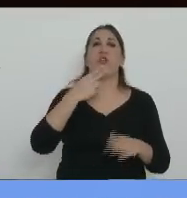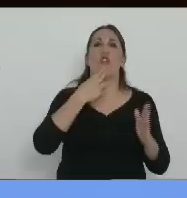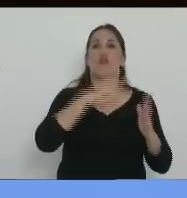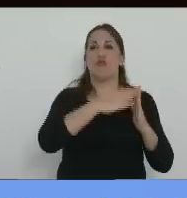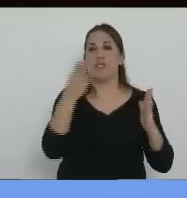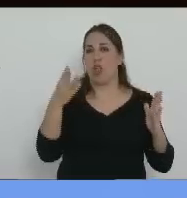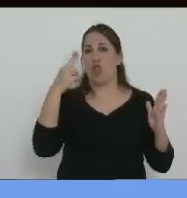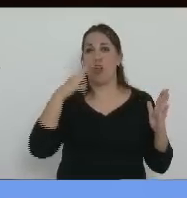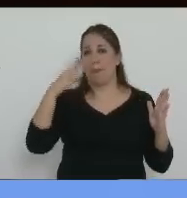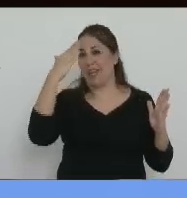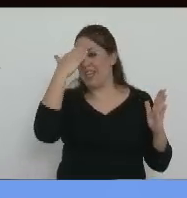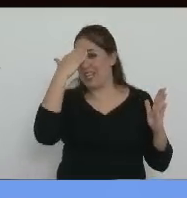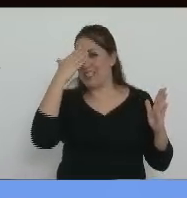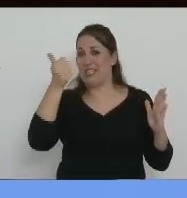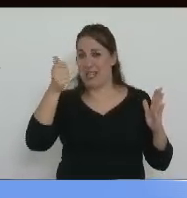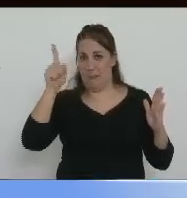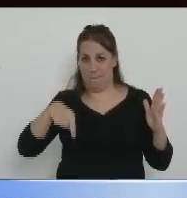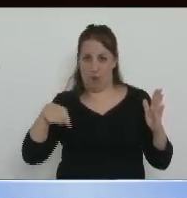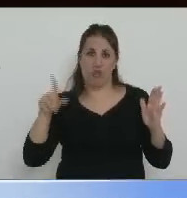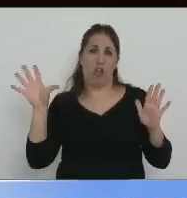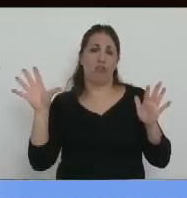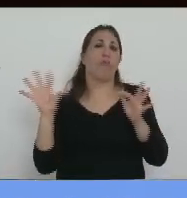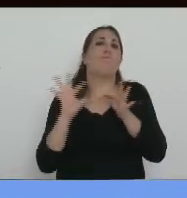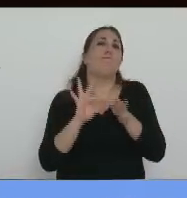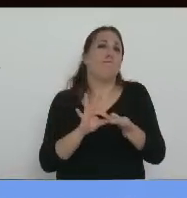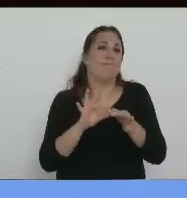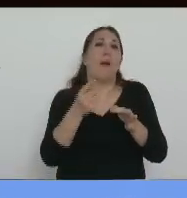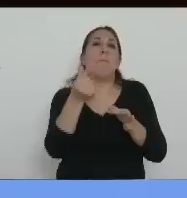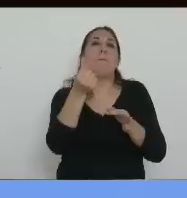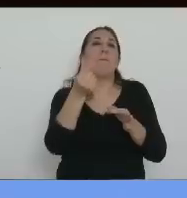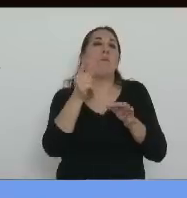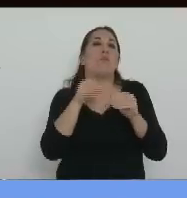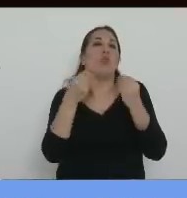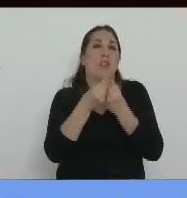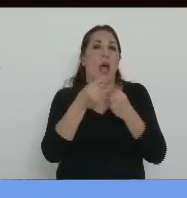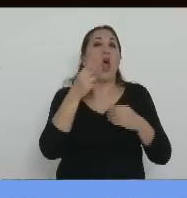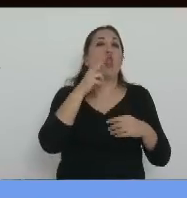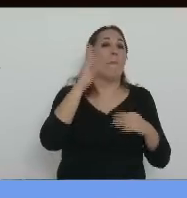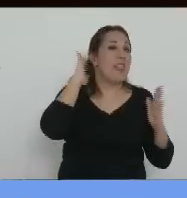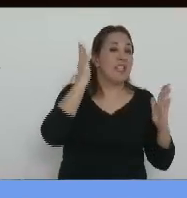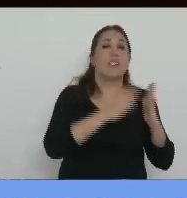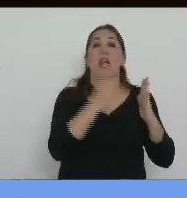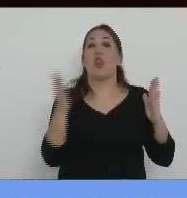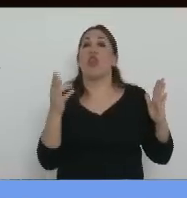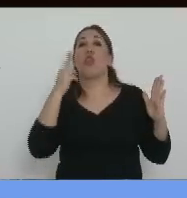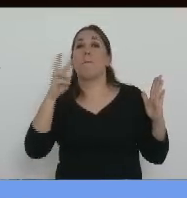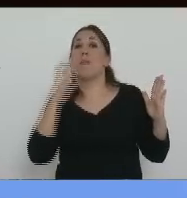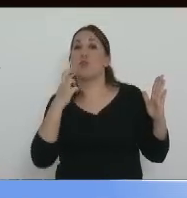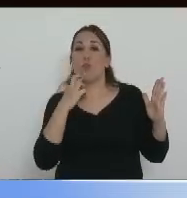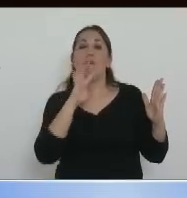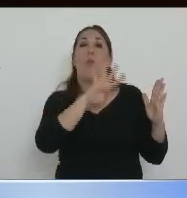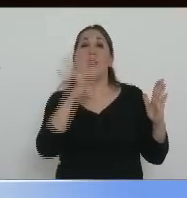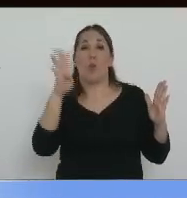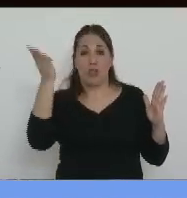6% esto tomando relación a los montos que ya existían 2016 las bendiciones del 44%